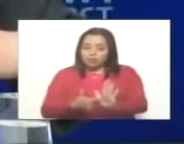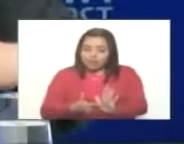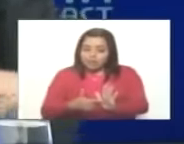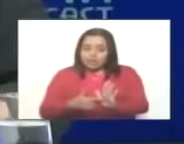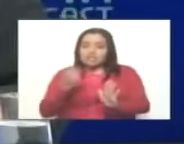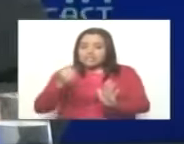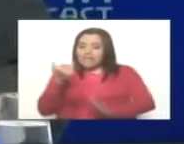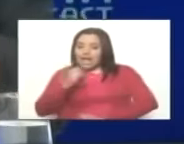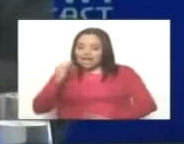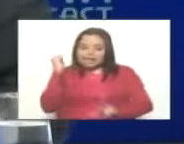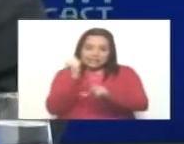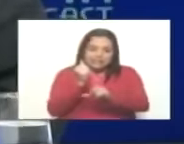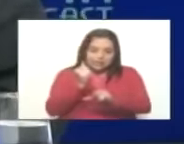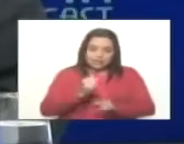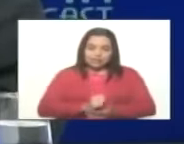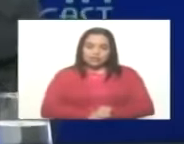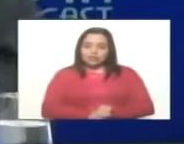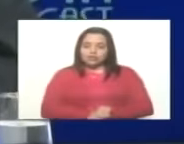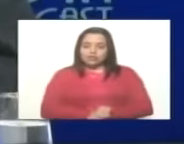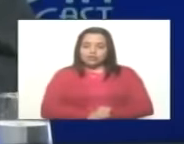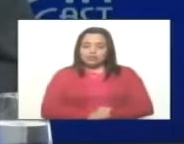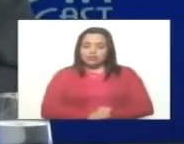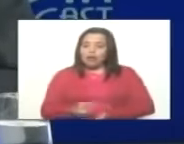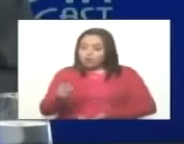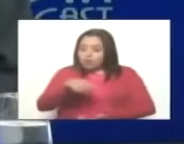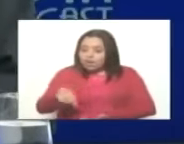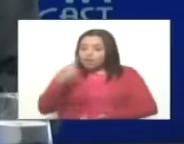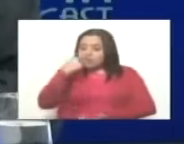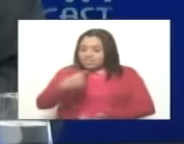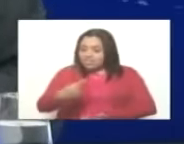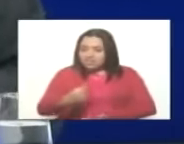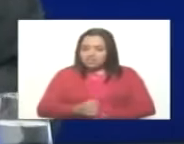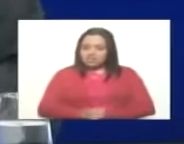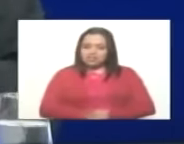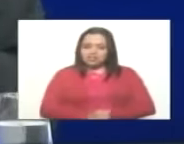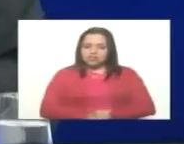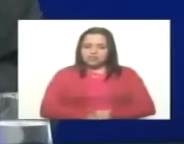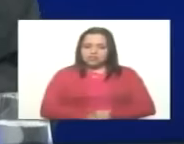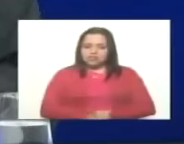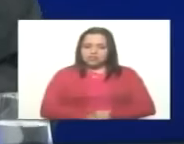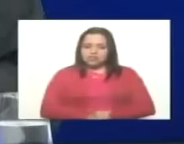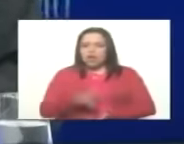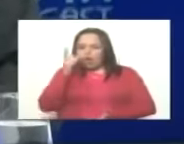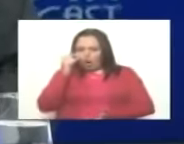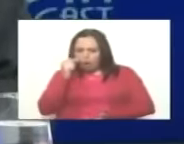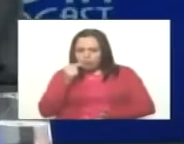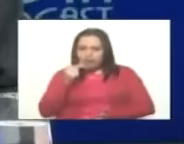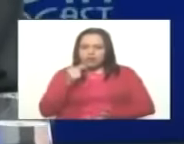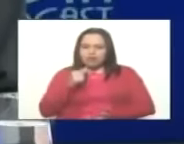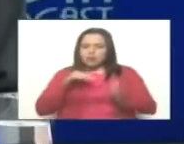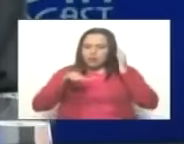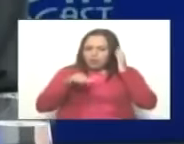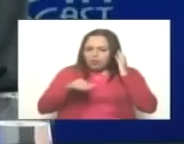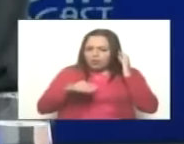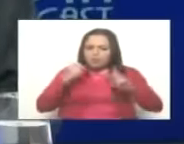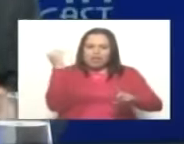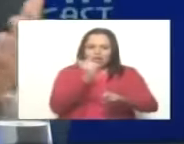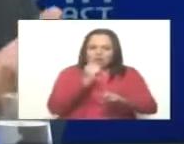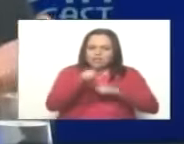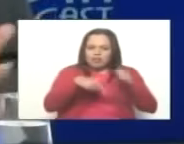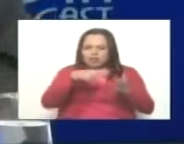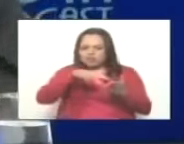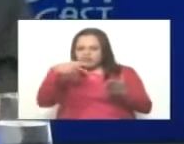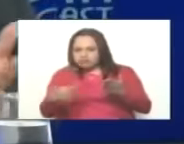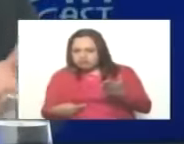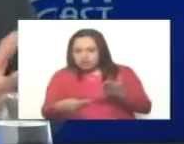prueba central para que ustedes refieran que Cancerbero mató y se suicidó? Bueno, mira,